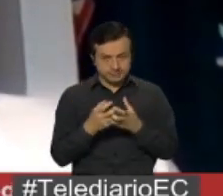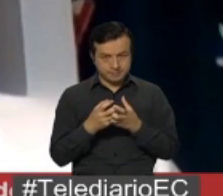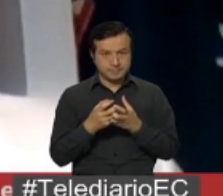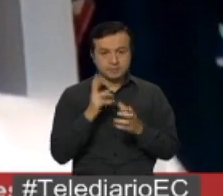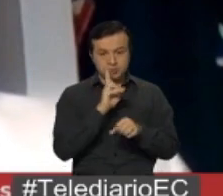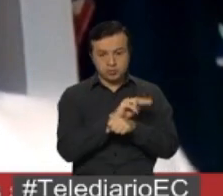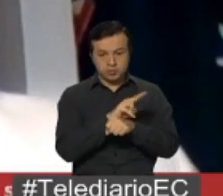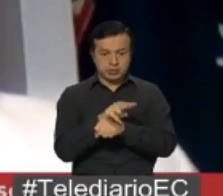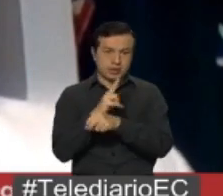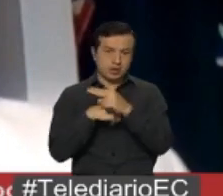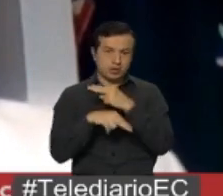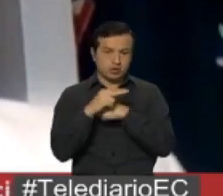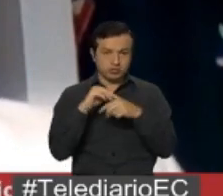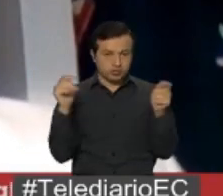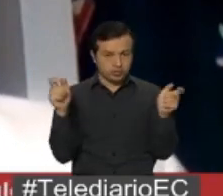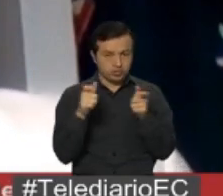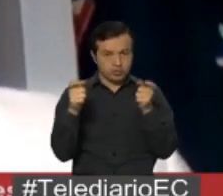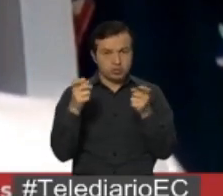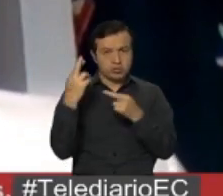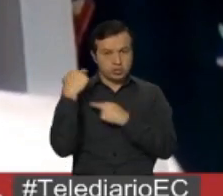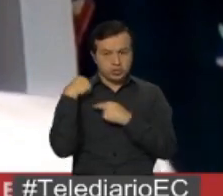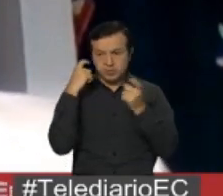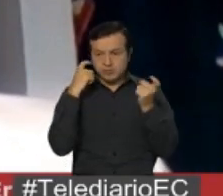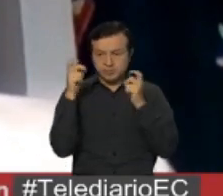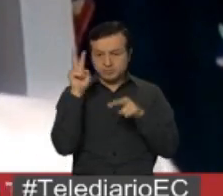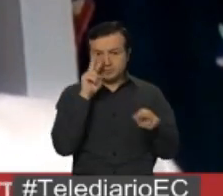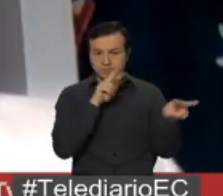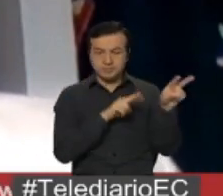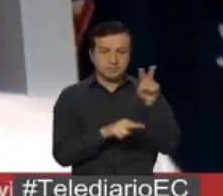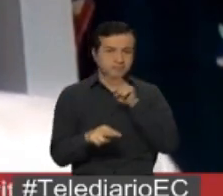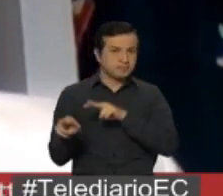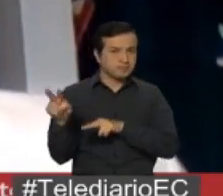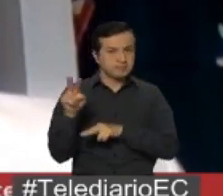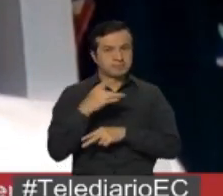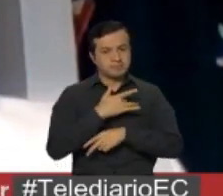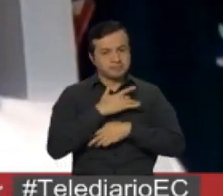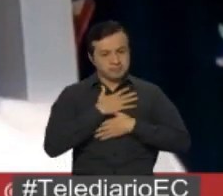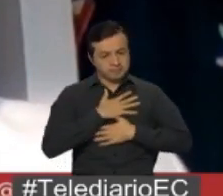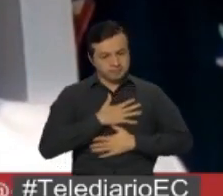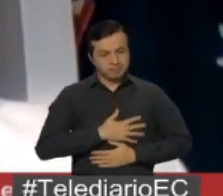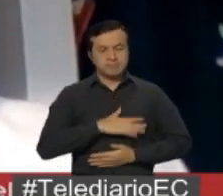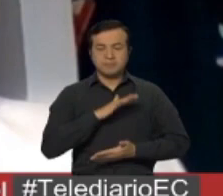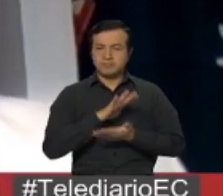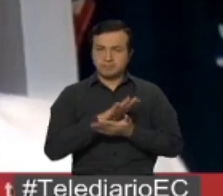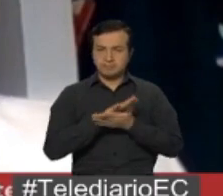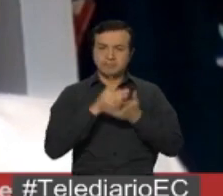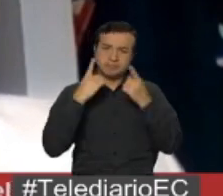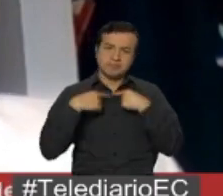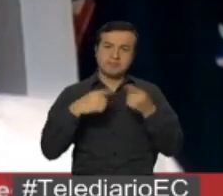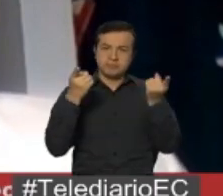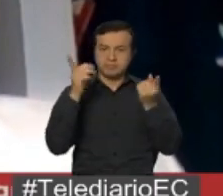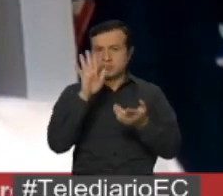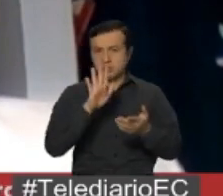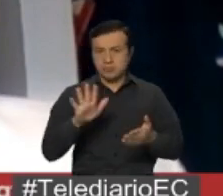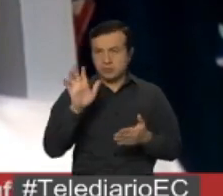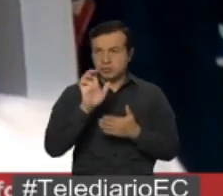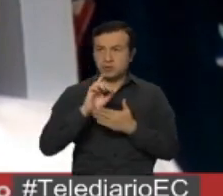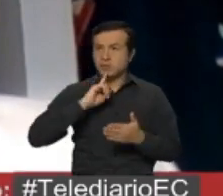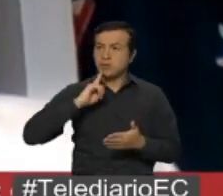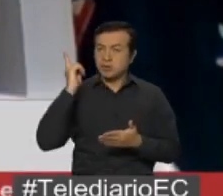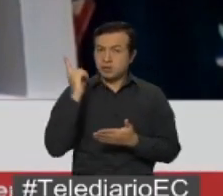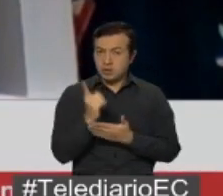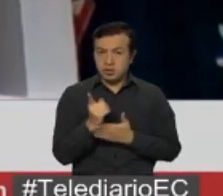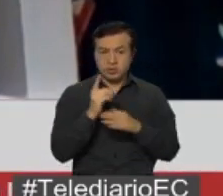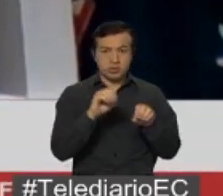la superintendencia de economía popular y solidaria y tenemos la tranquilidad de poder contarle al país que efectivamente